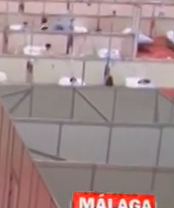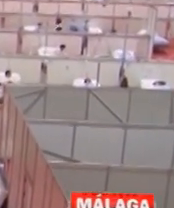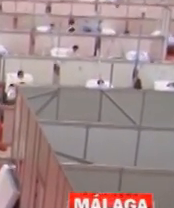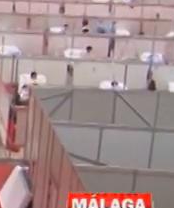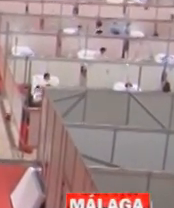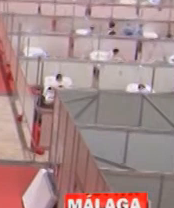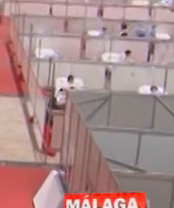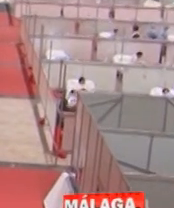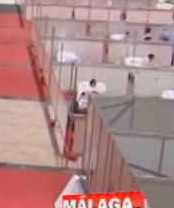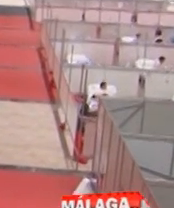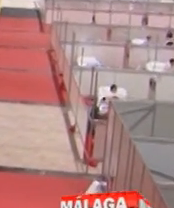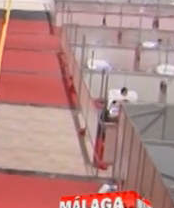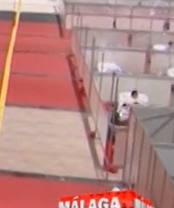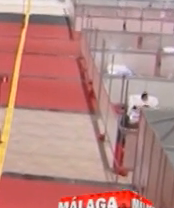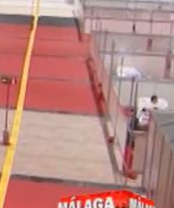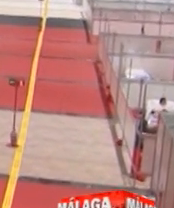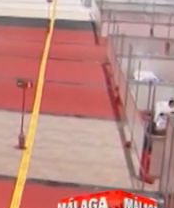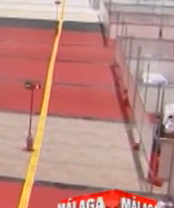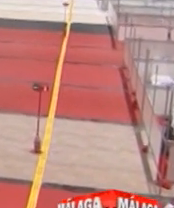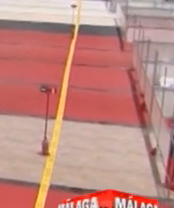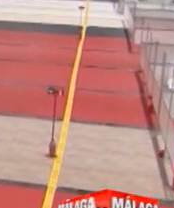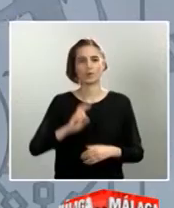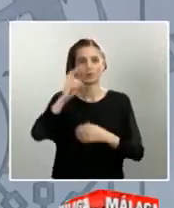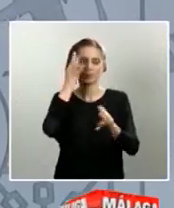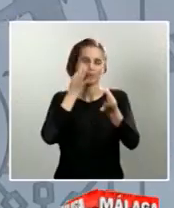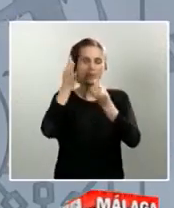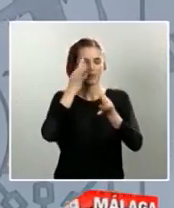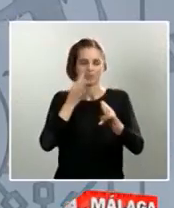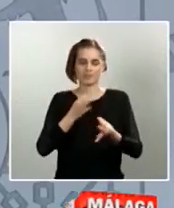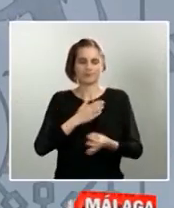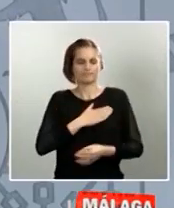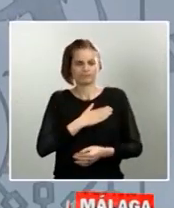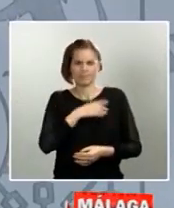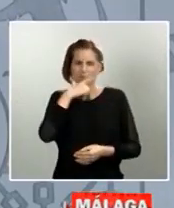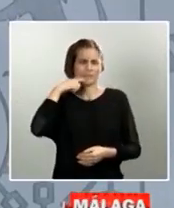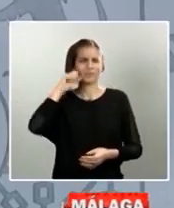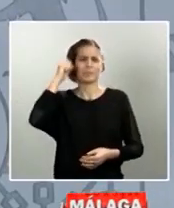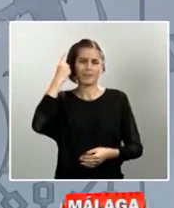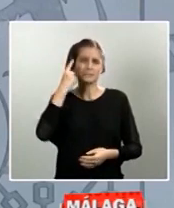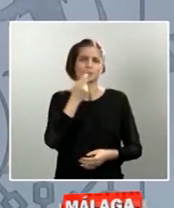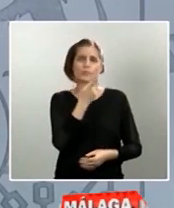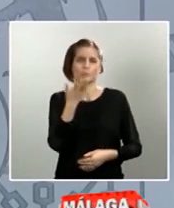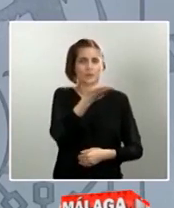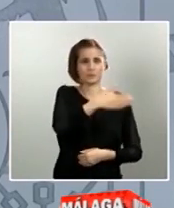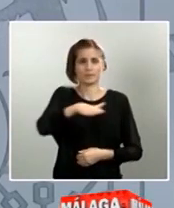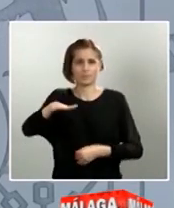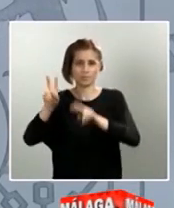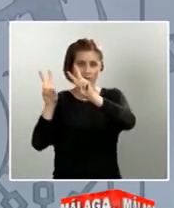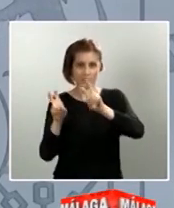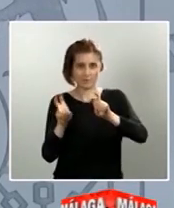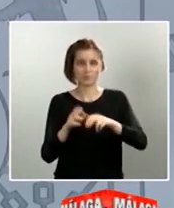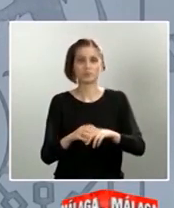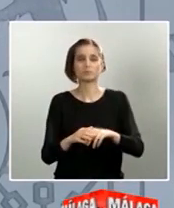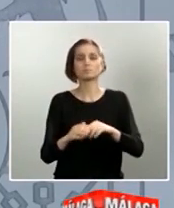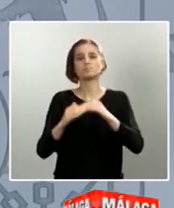a los 435 de ayer o los 399 del lunes. El número de nuevos fallecidos se mantiene en las